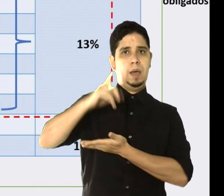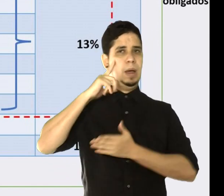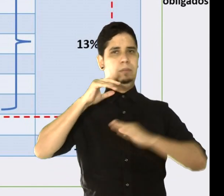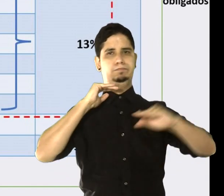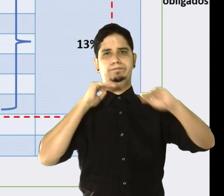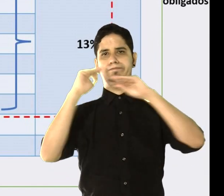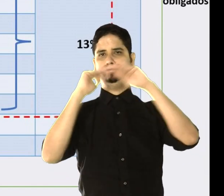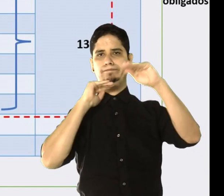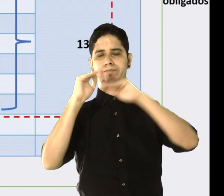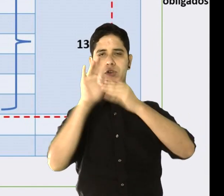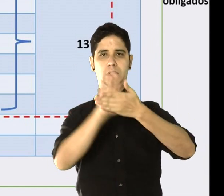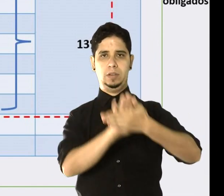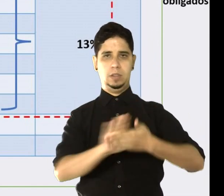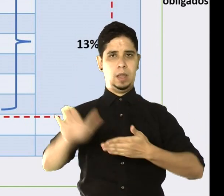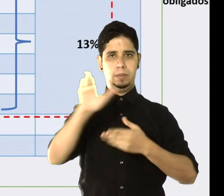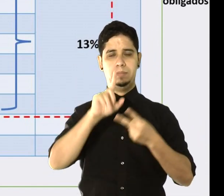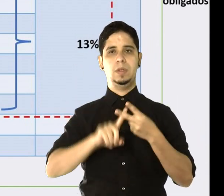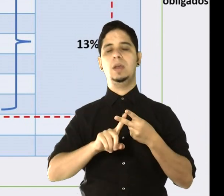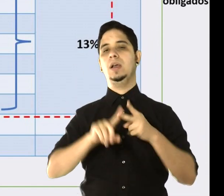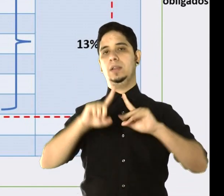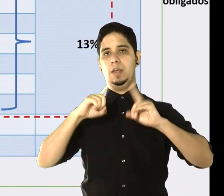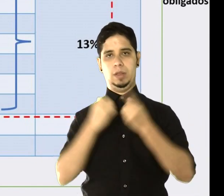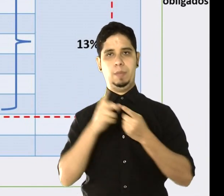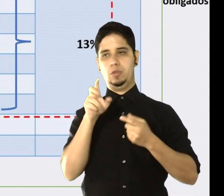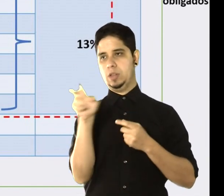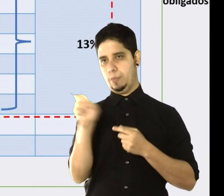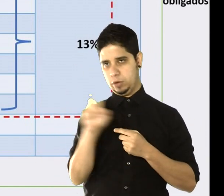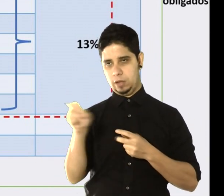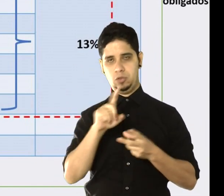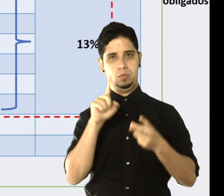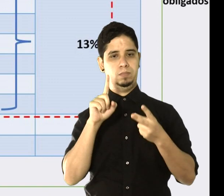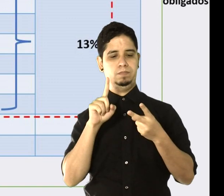universidad. Departamento de Transportación y Obras Públicas, la